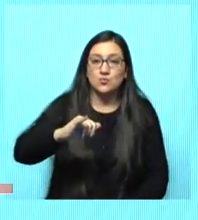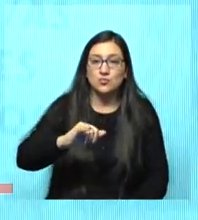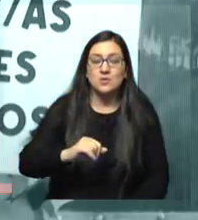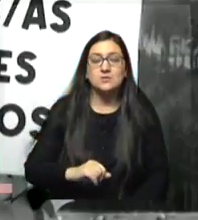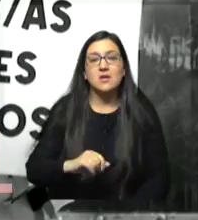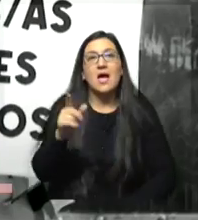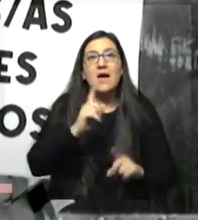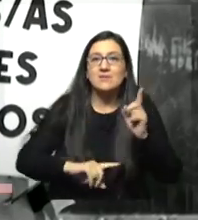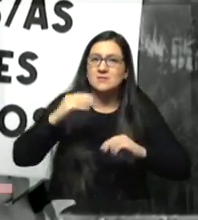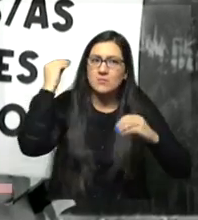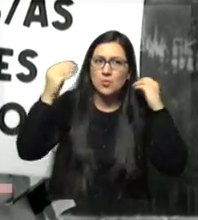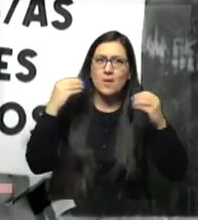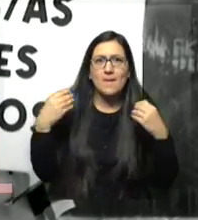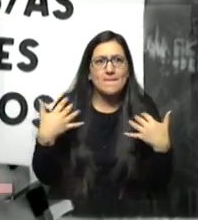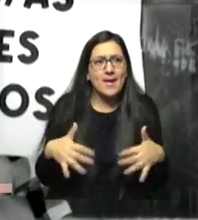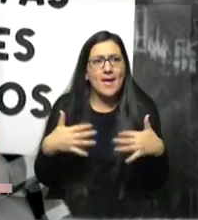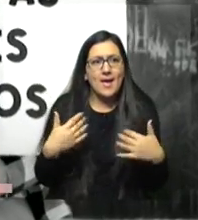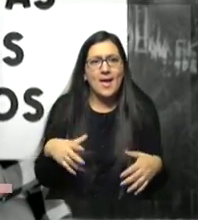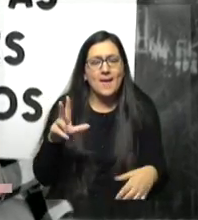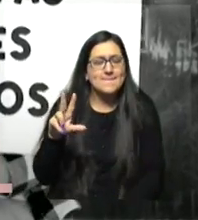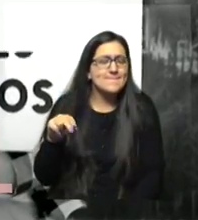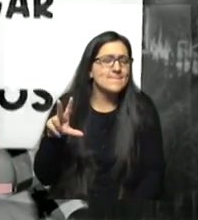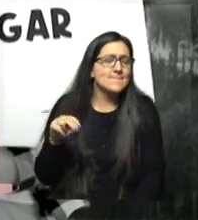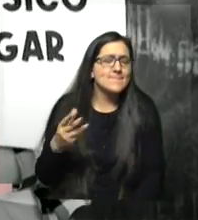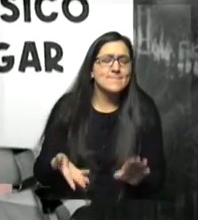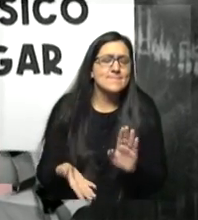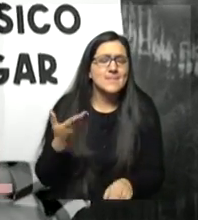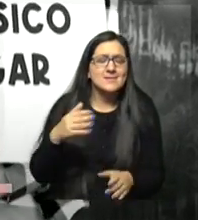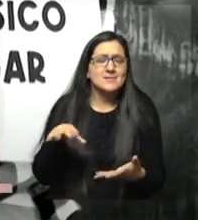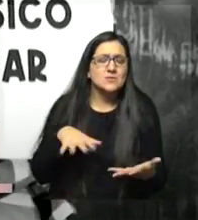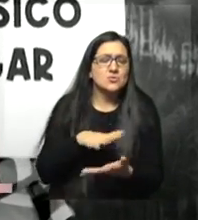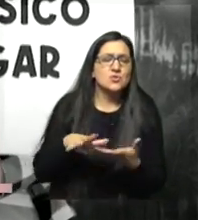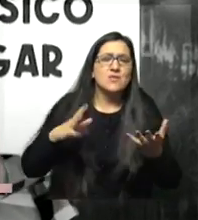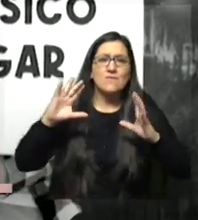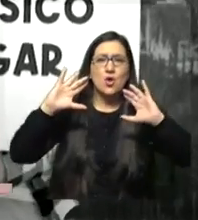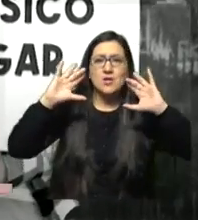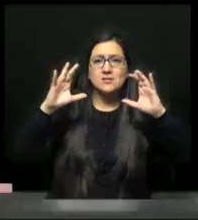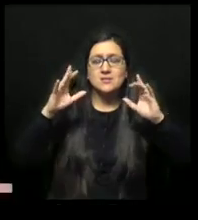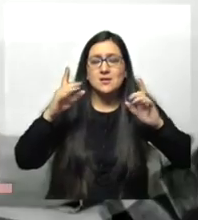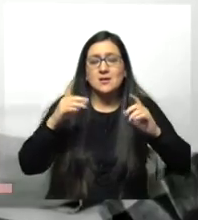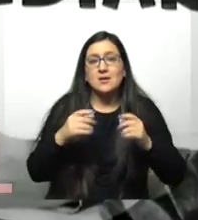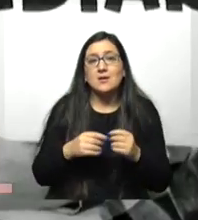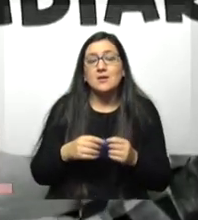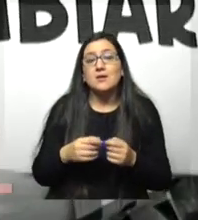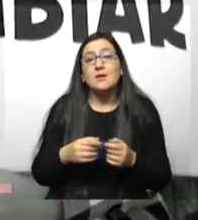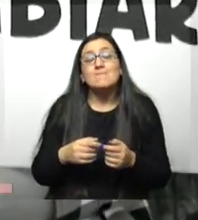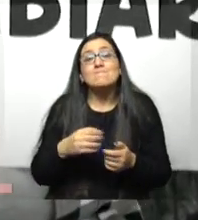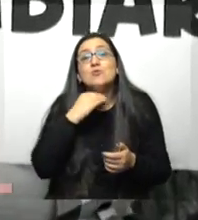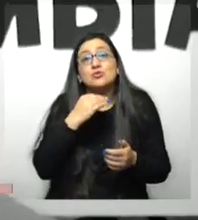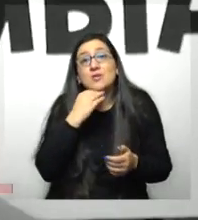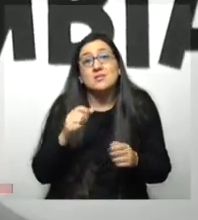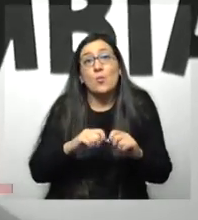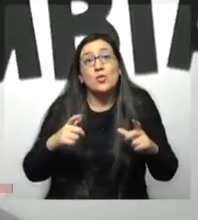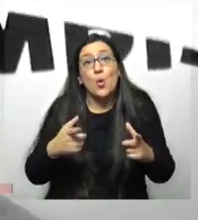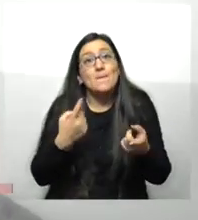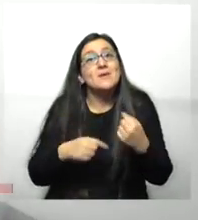y sepa, está habiendo más situaciones de violencia. En realidad, todavía los datos no sabemos si está habiendo o no más situaciones de violencia, pero sí se están pudiendo denunciar más. Yo creo